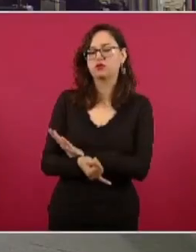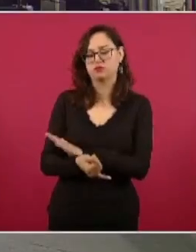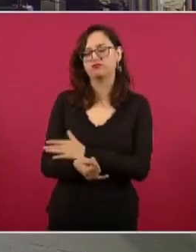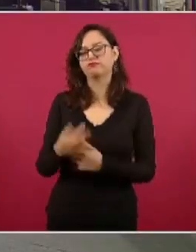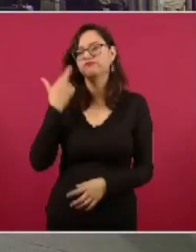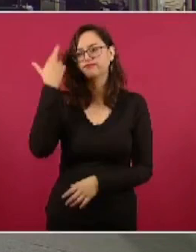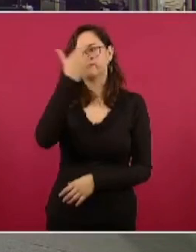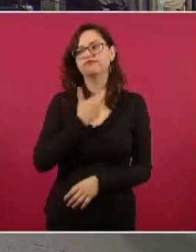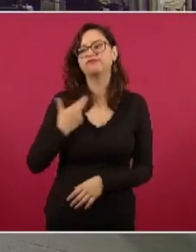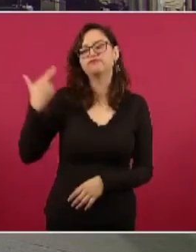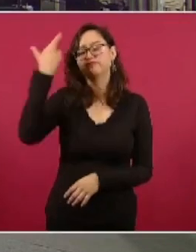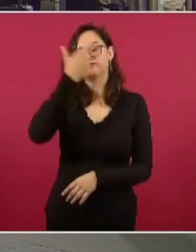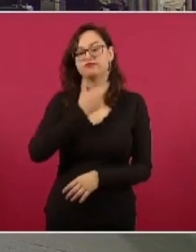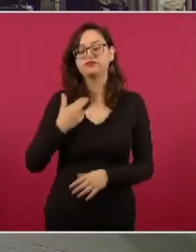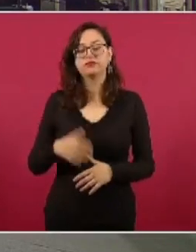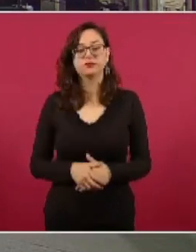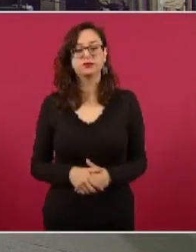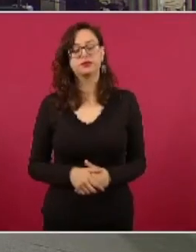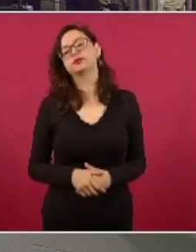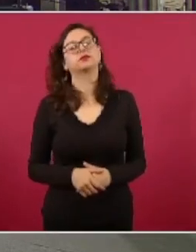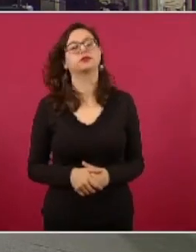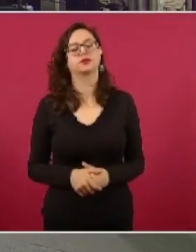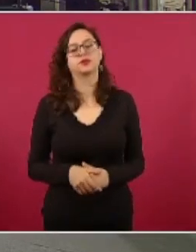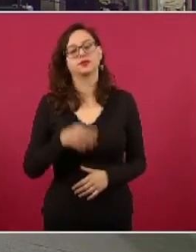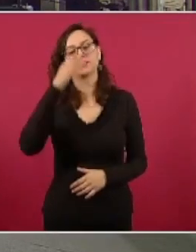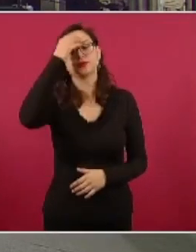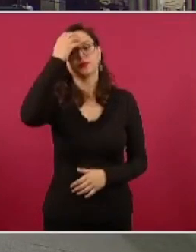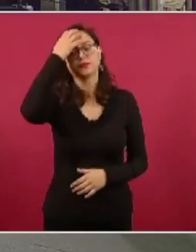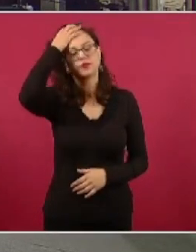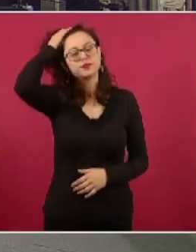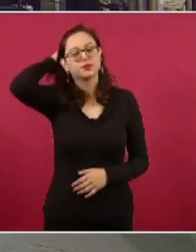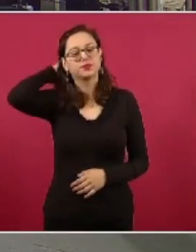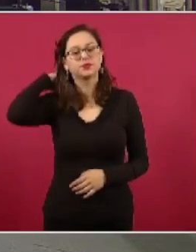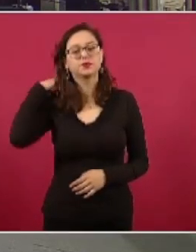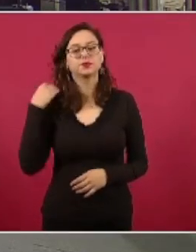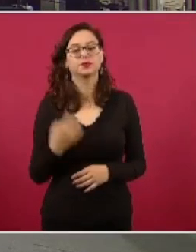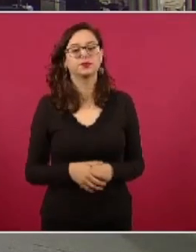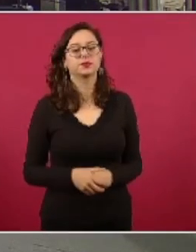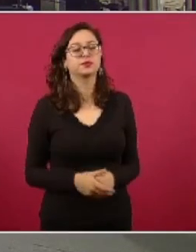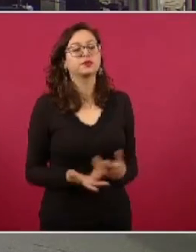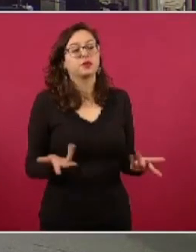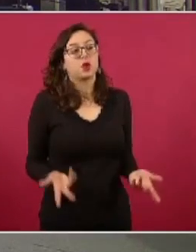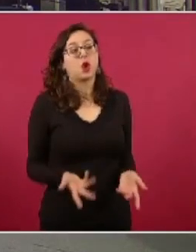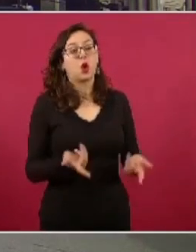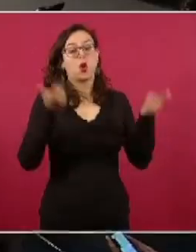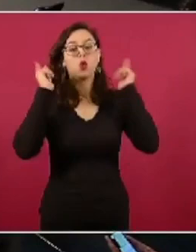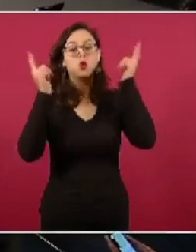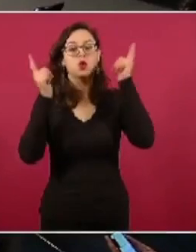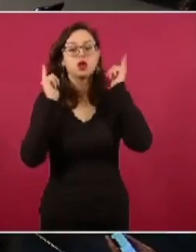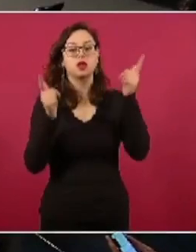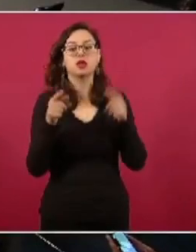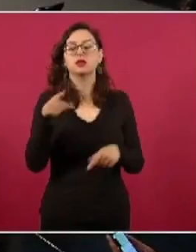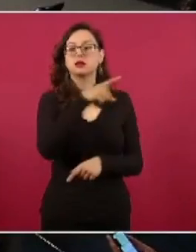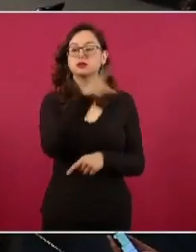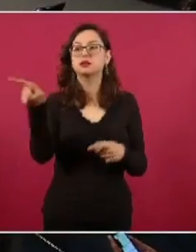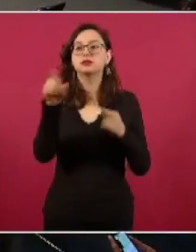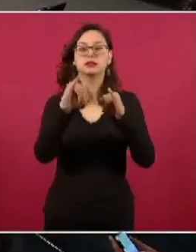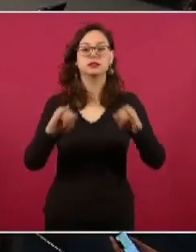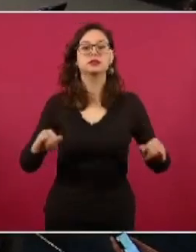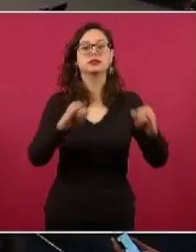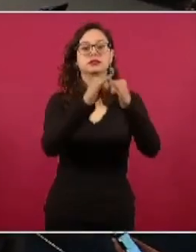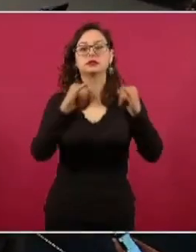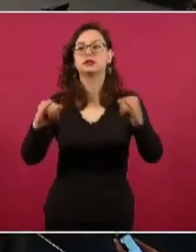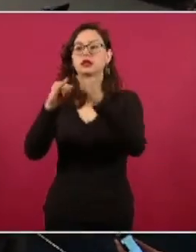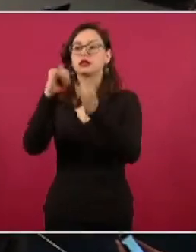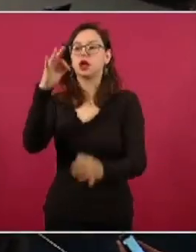sobre este asunto, pues ojalá esta recomendación que hace usted la escuchen estos organismos autónomos, estas instituciones del Poder Judicial,